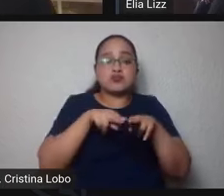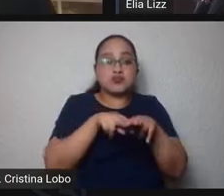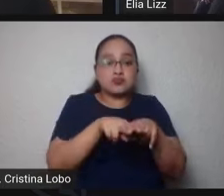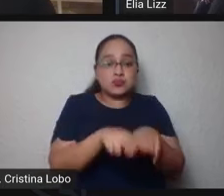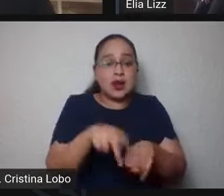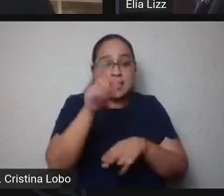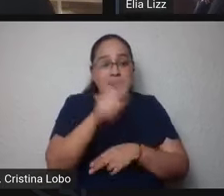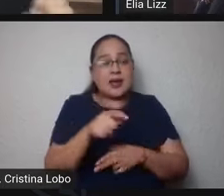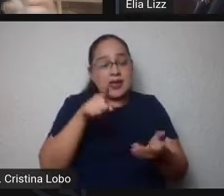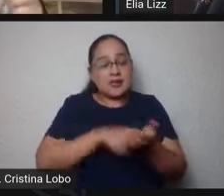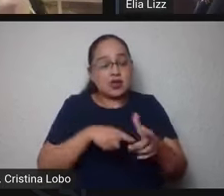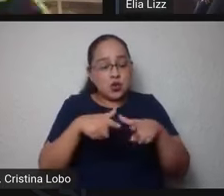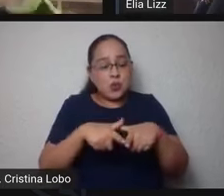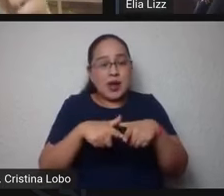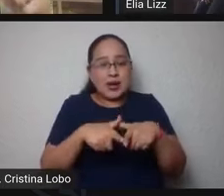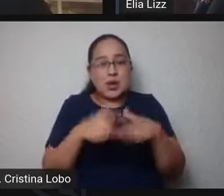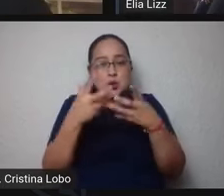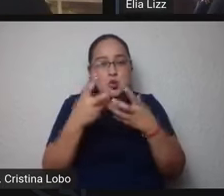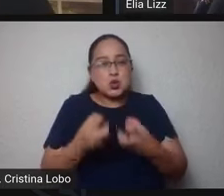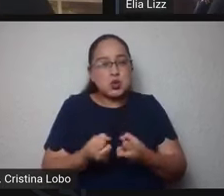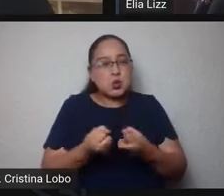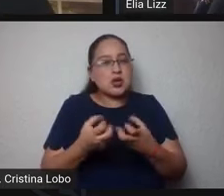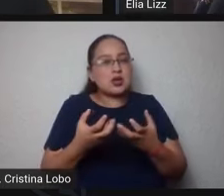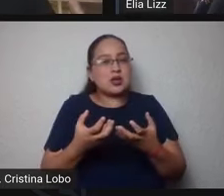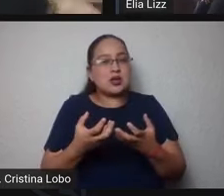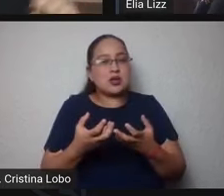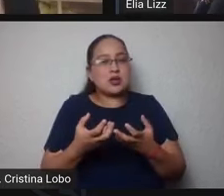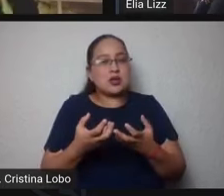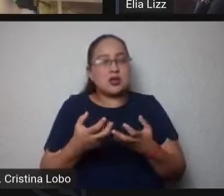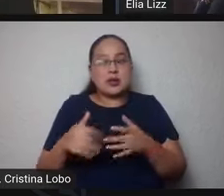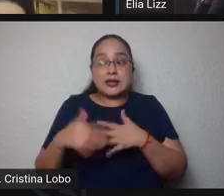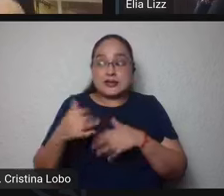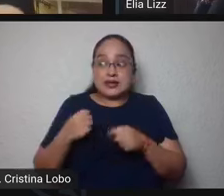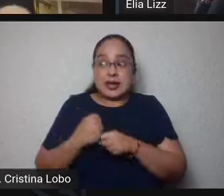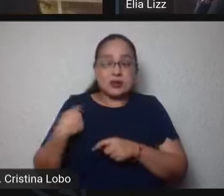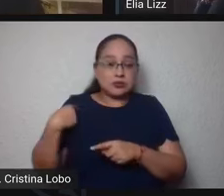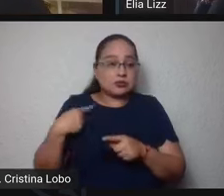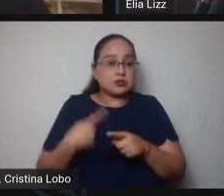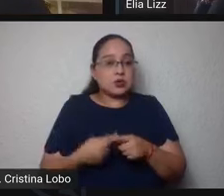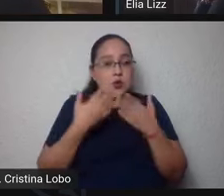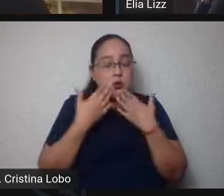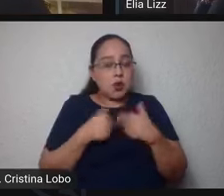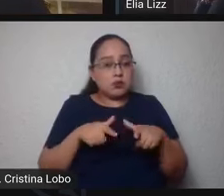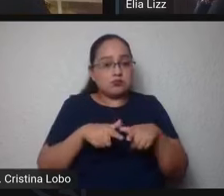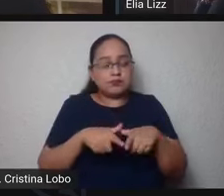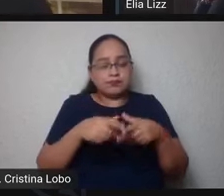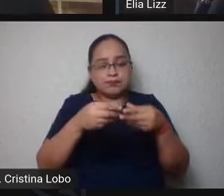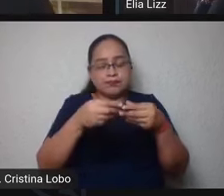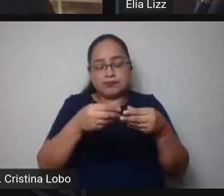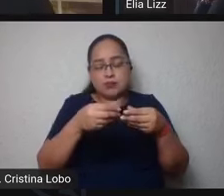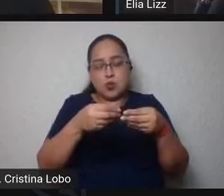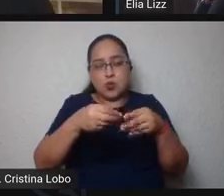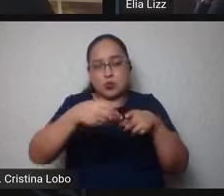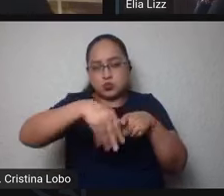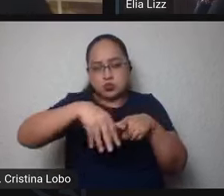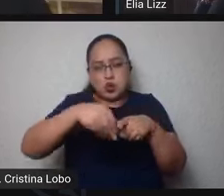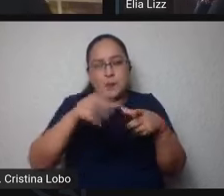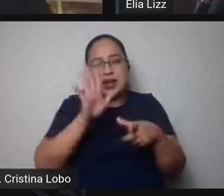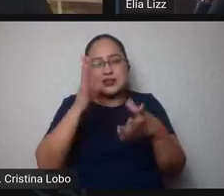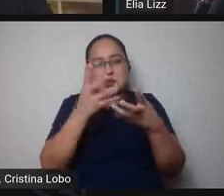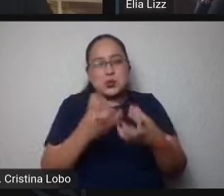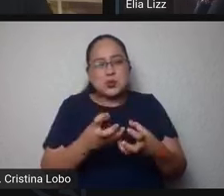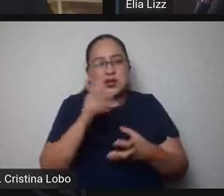provocó la vaginitis y pone entre paréntesis 15 años. Y luego dice, ¿es verdad que esto puede provocar el